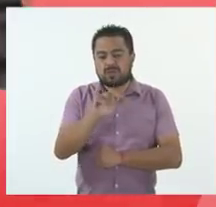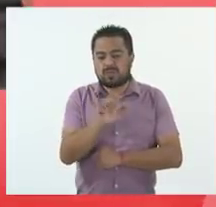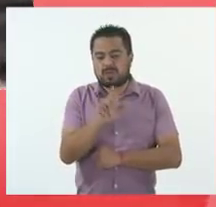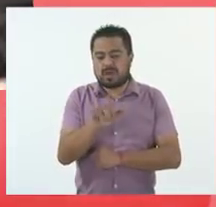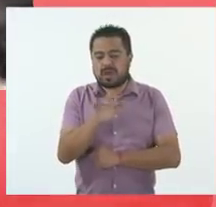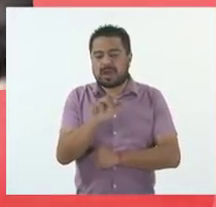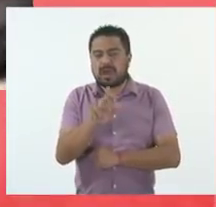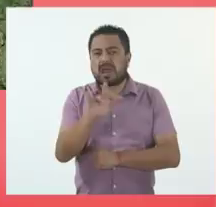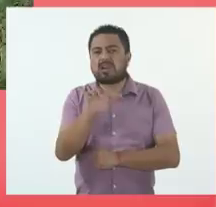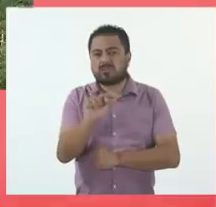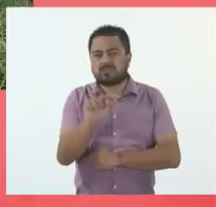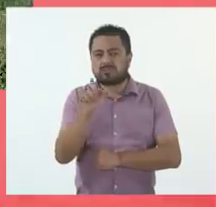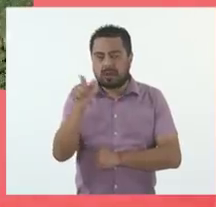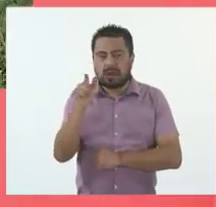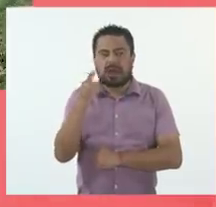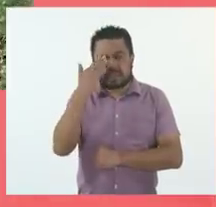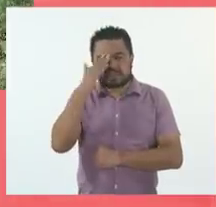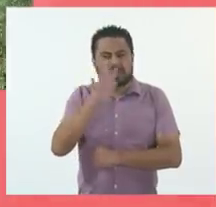de los secretos de esta ciudad.